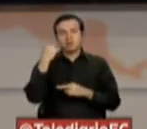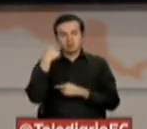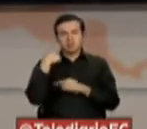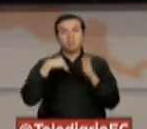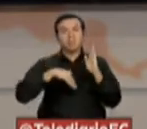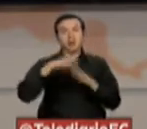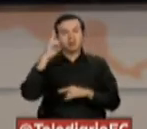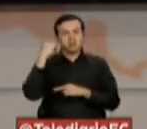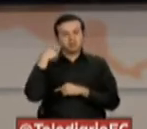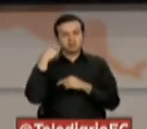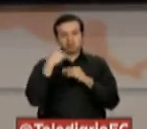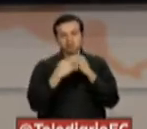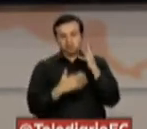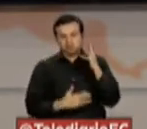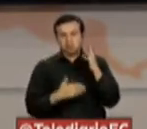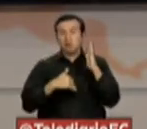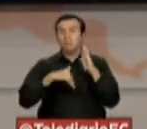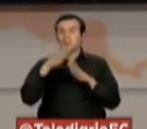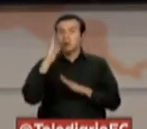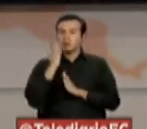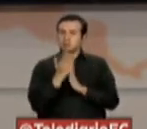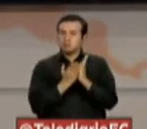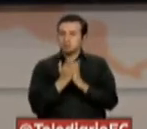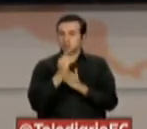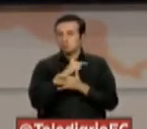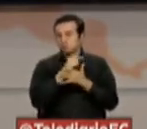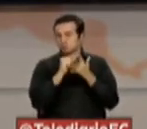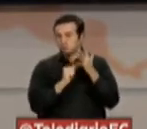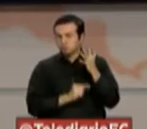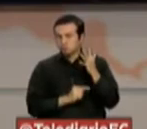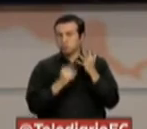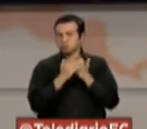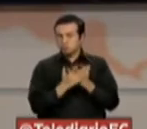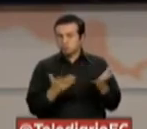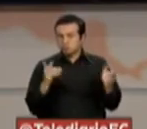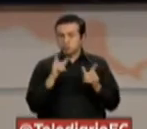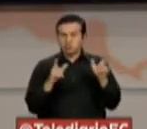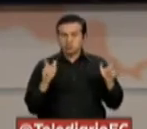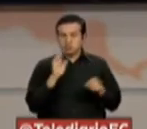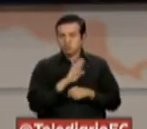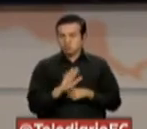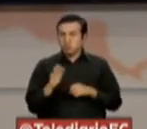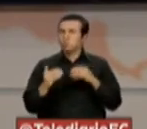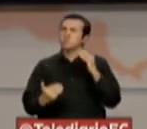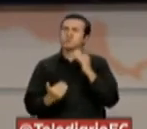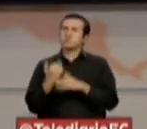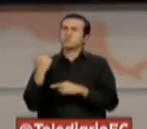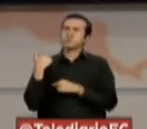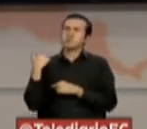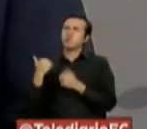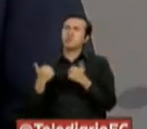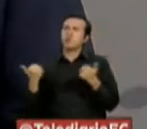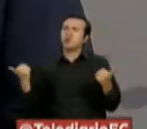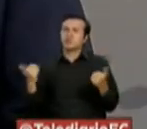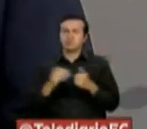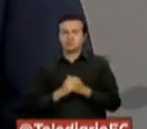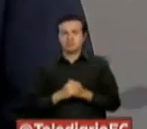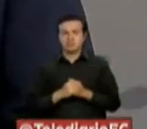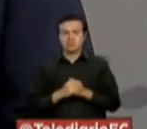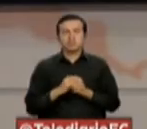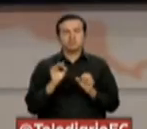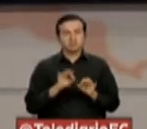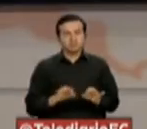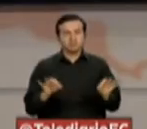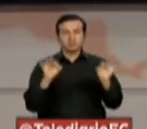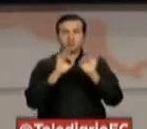competencias, un mayor número de servicios que deben ser prestados hacia la ciudadanía. ¿Qué nuevas competencias incorpora? Bueno, es